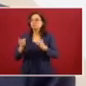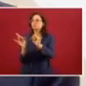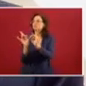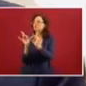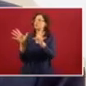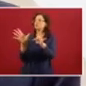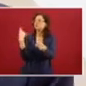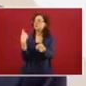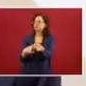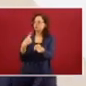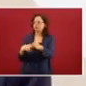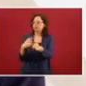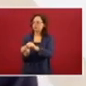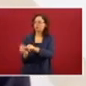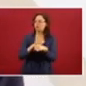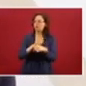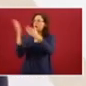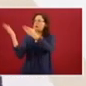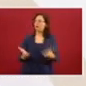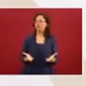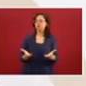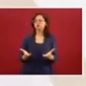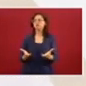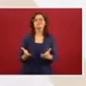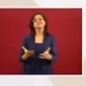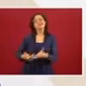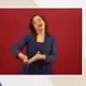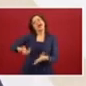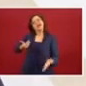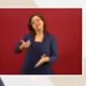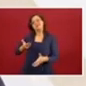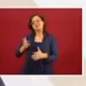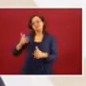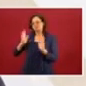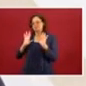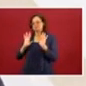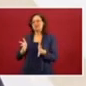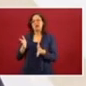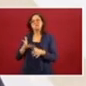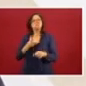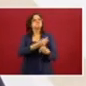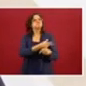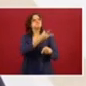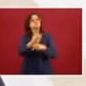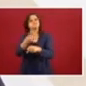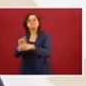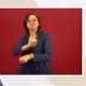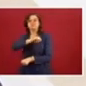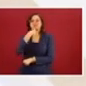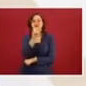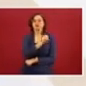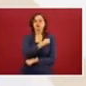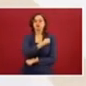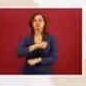meses y el tan esperado plan contra la recesión que se nos viene. Bueno, pues el plan es seguir por donde va. Solo se van a adelantar y profundizar medidas